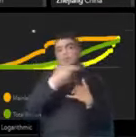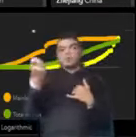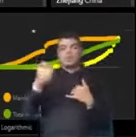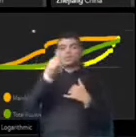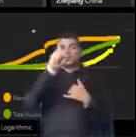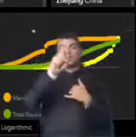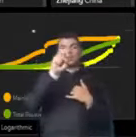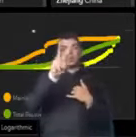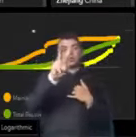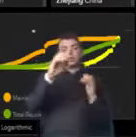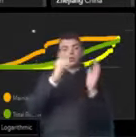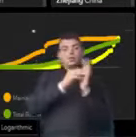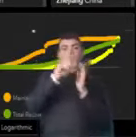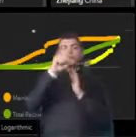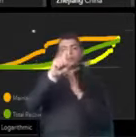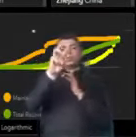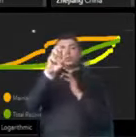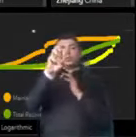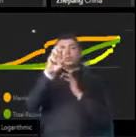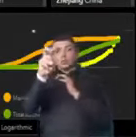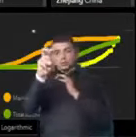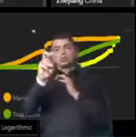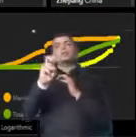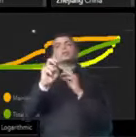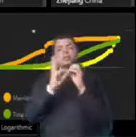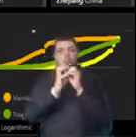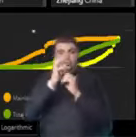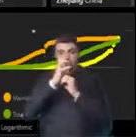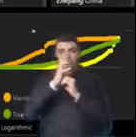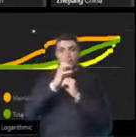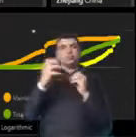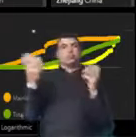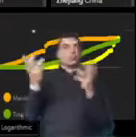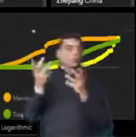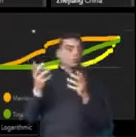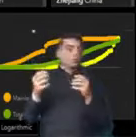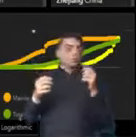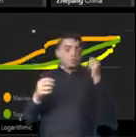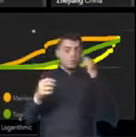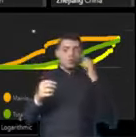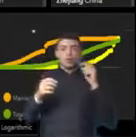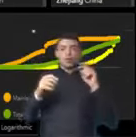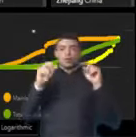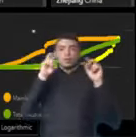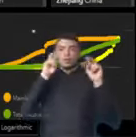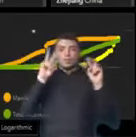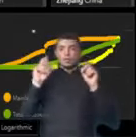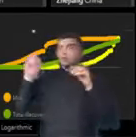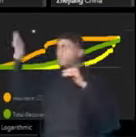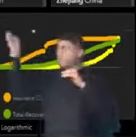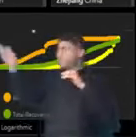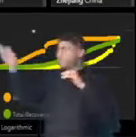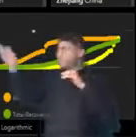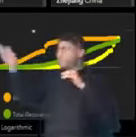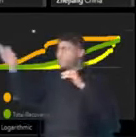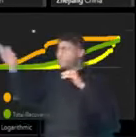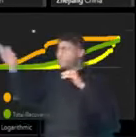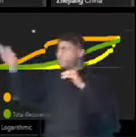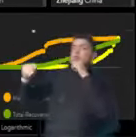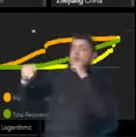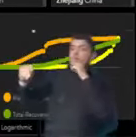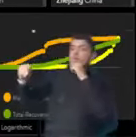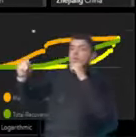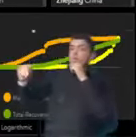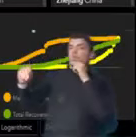162.687 casos confirmados de COVID-19. En la parte superior izquierda de las pantallas lo pueden ver en rojo. Pero quiero que miren en